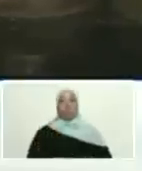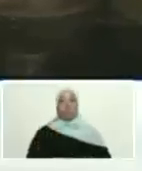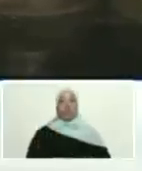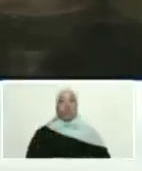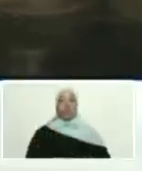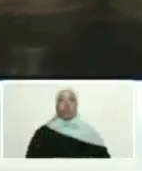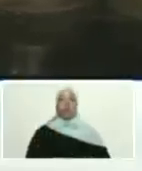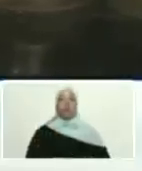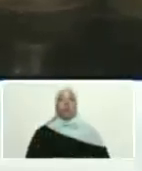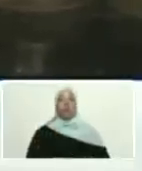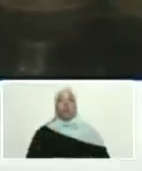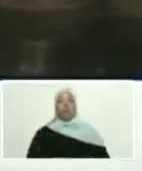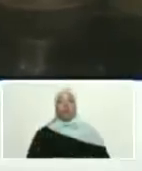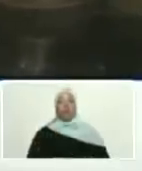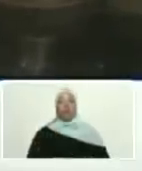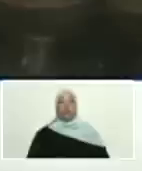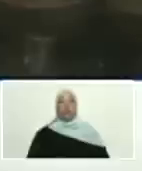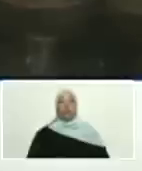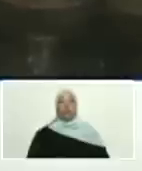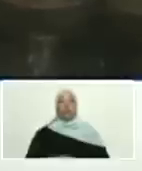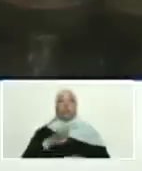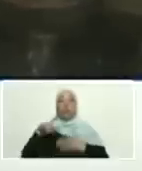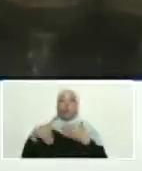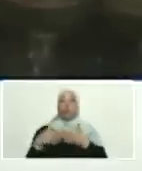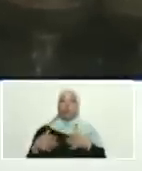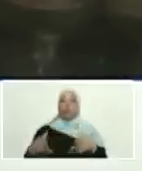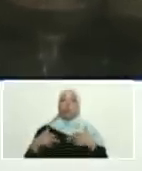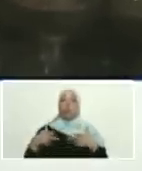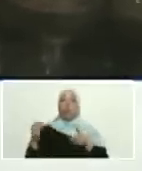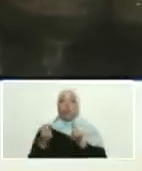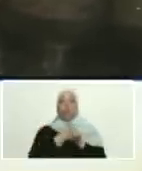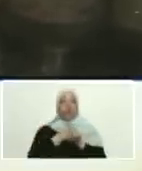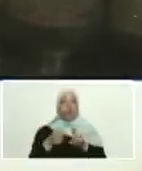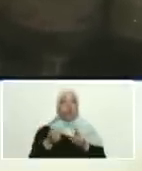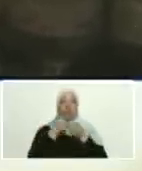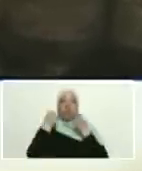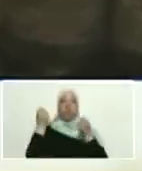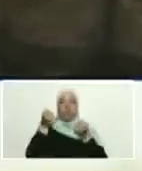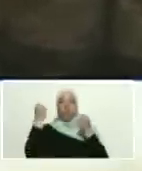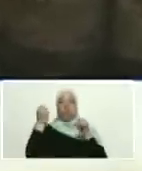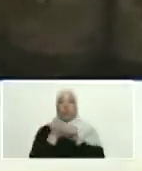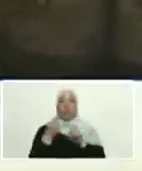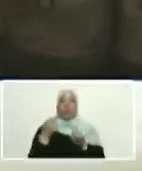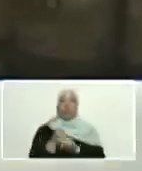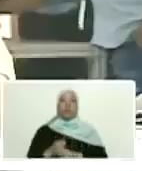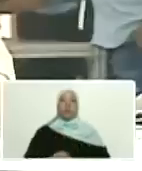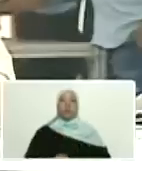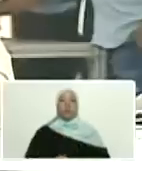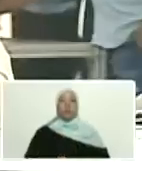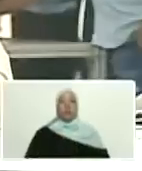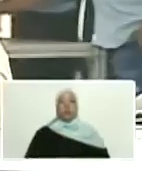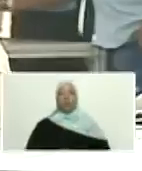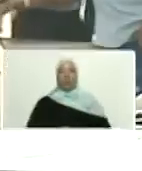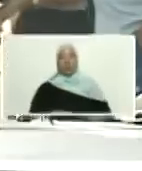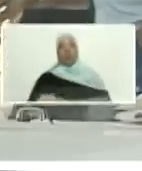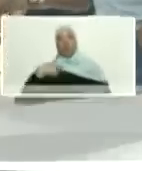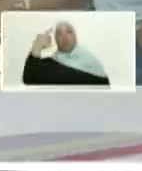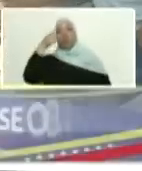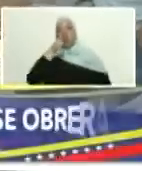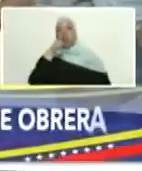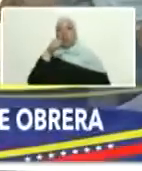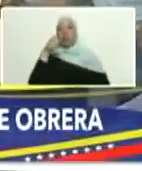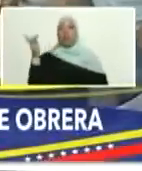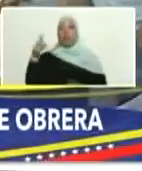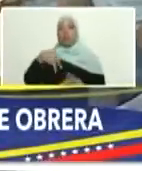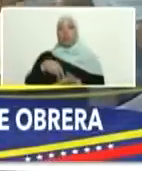vale la pena toda la batalla y toda la lucha que hemos dado. Vale la pena, sabemos dónde estamos